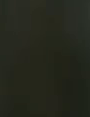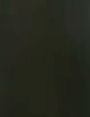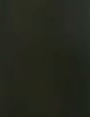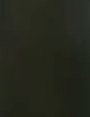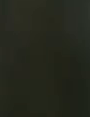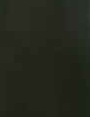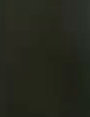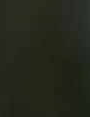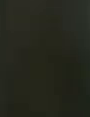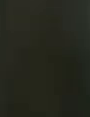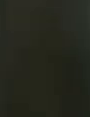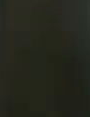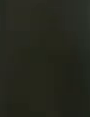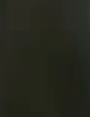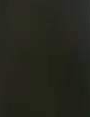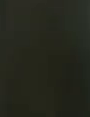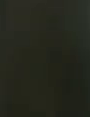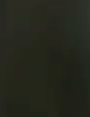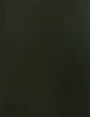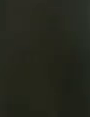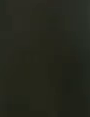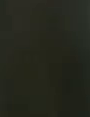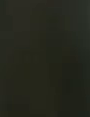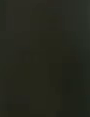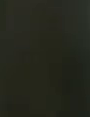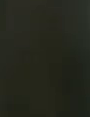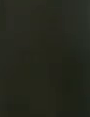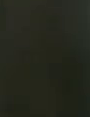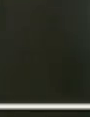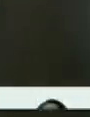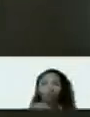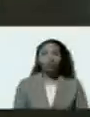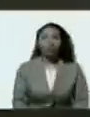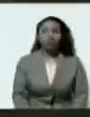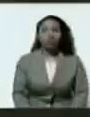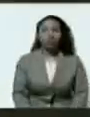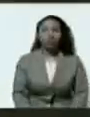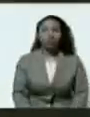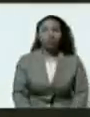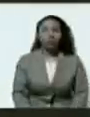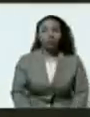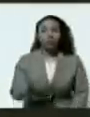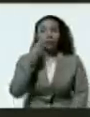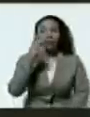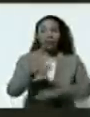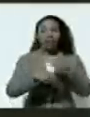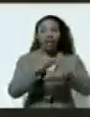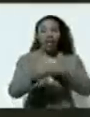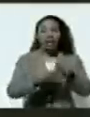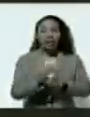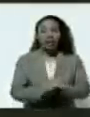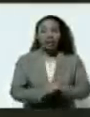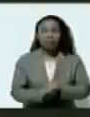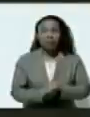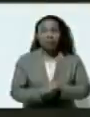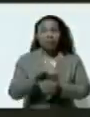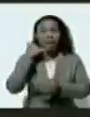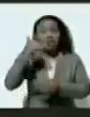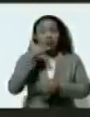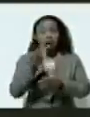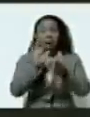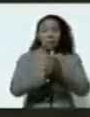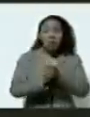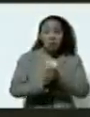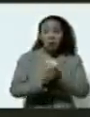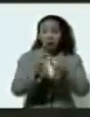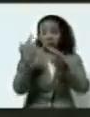Me amenazaste ayer, desgraciado. Que me tenga las consecuencias. ¿Qué vas a hacer? ¿Vas a llamar a algunos de tus narcoamigos para que